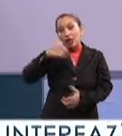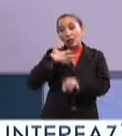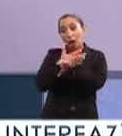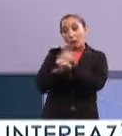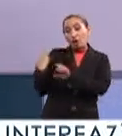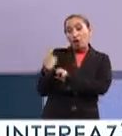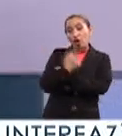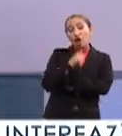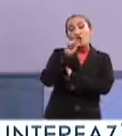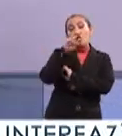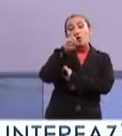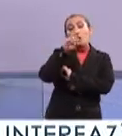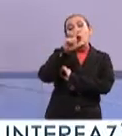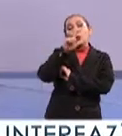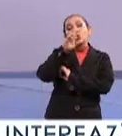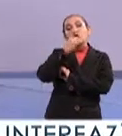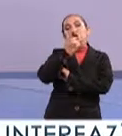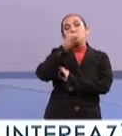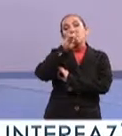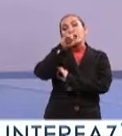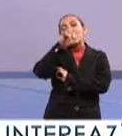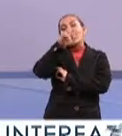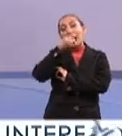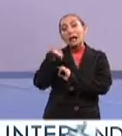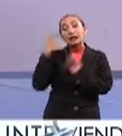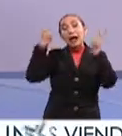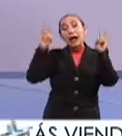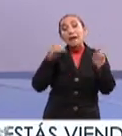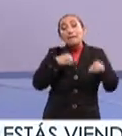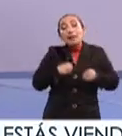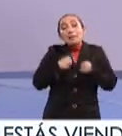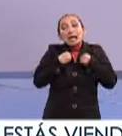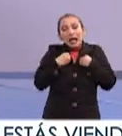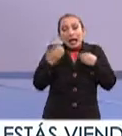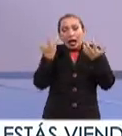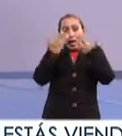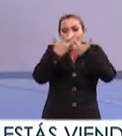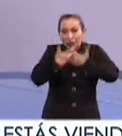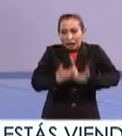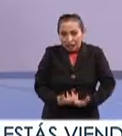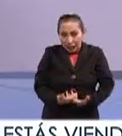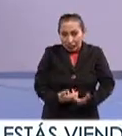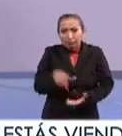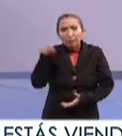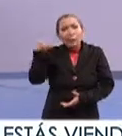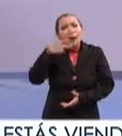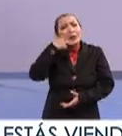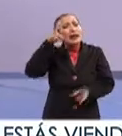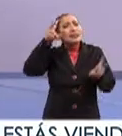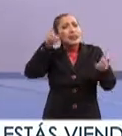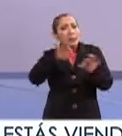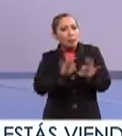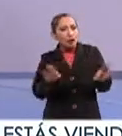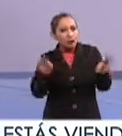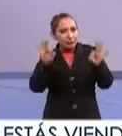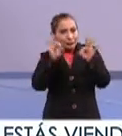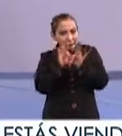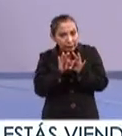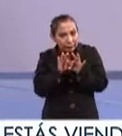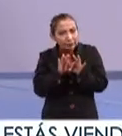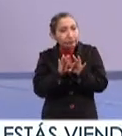acompañada de Yulima Cardona, ella es directora del movimiento Vivir en Armonía y vamos a hablar sobre un tema